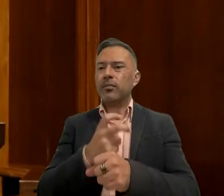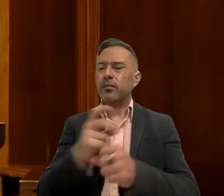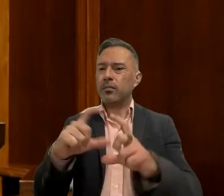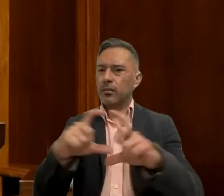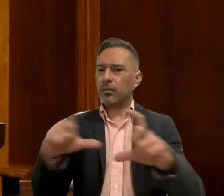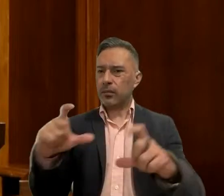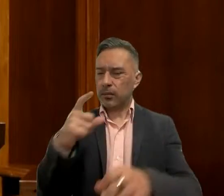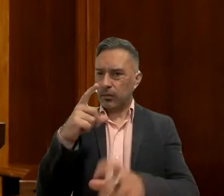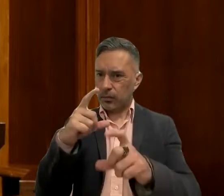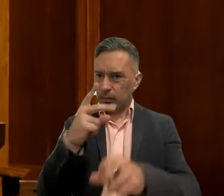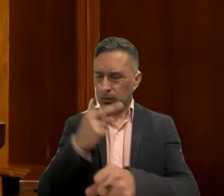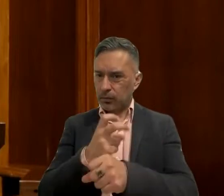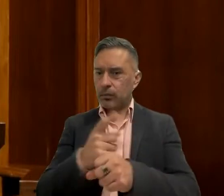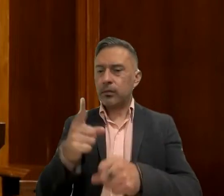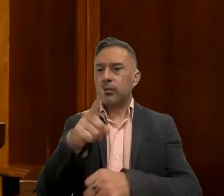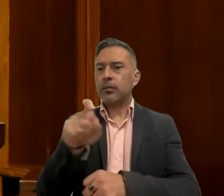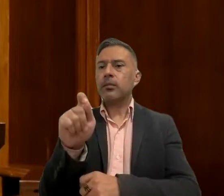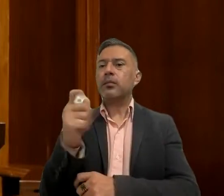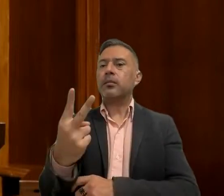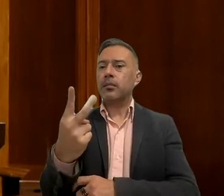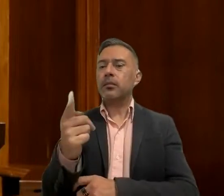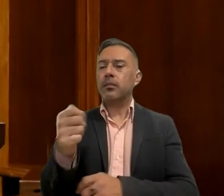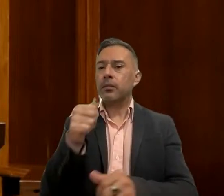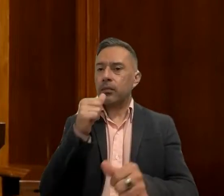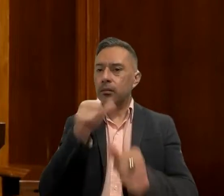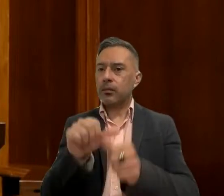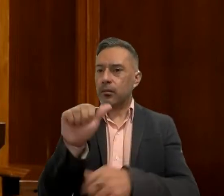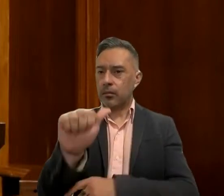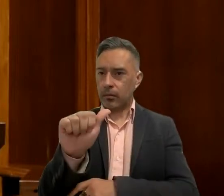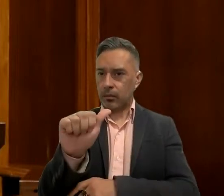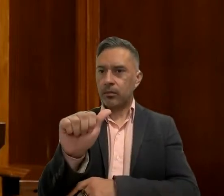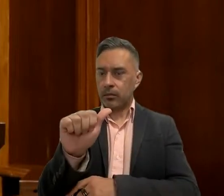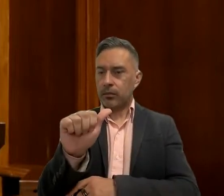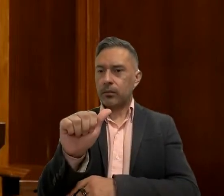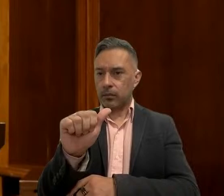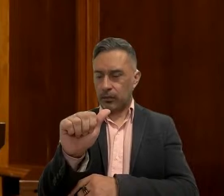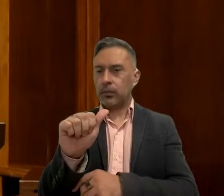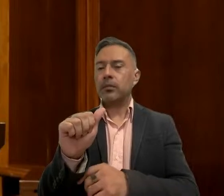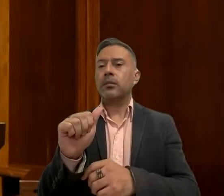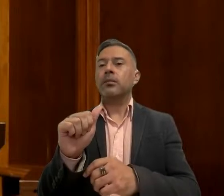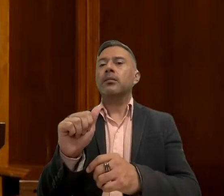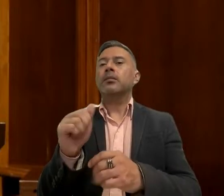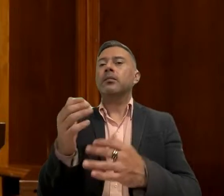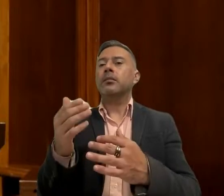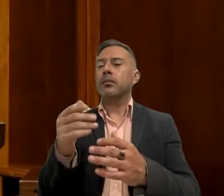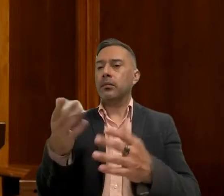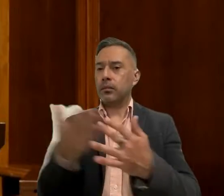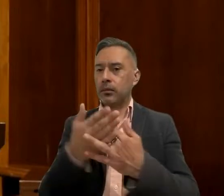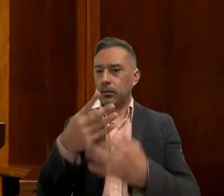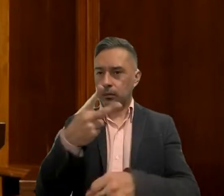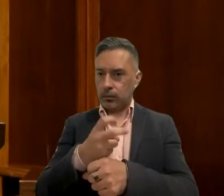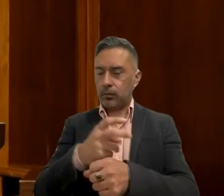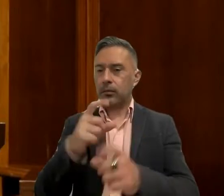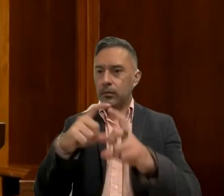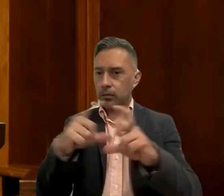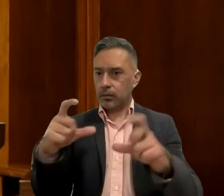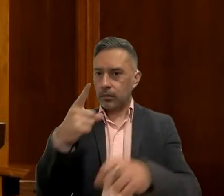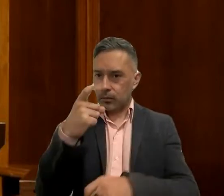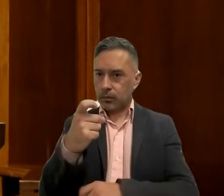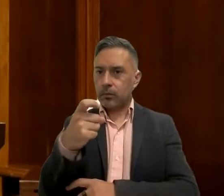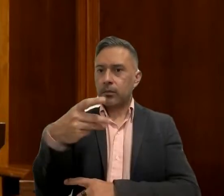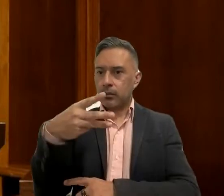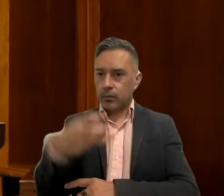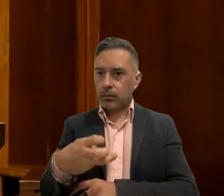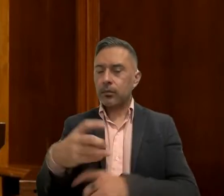y 122, apartado A, fracción segunda, párrafo primero, tercero, párrafo